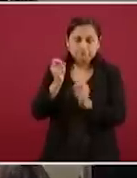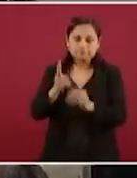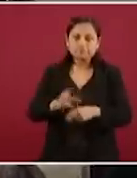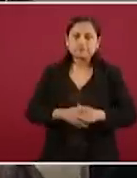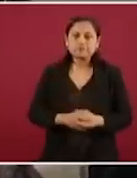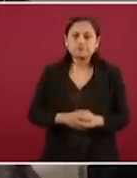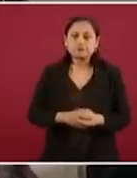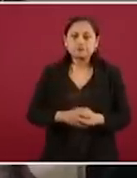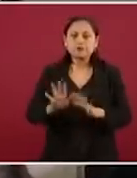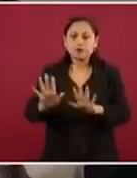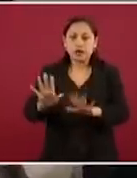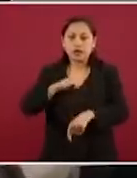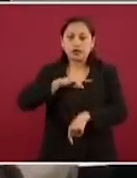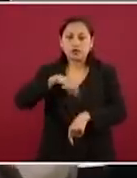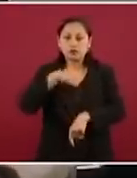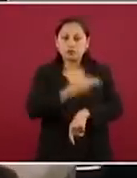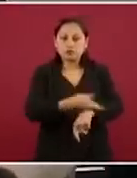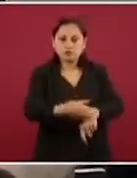Ya lo vamos a ver.